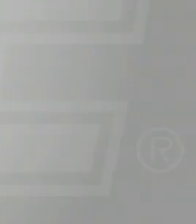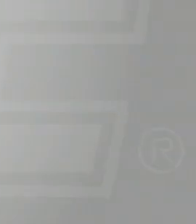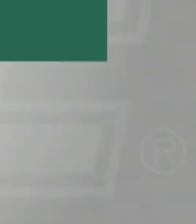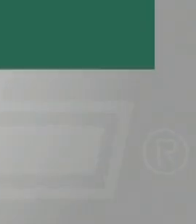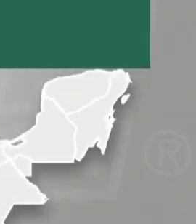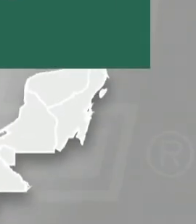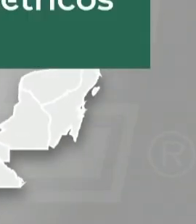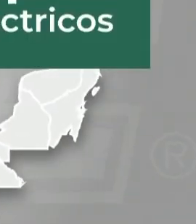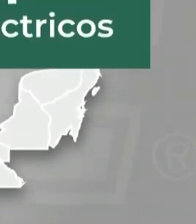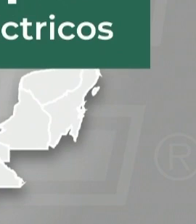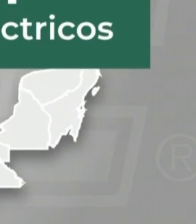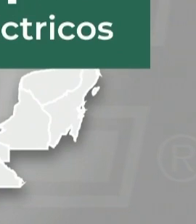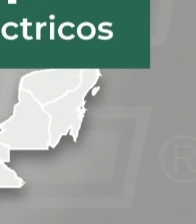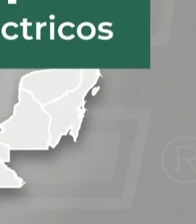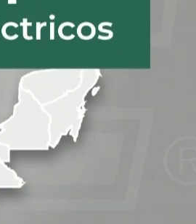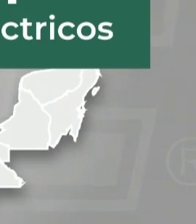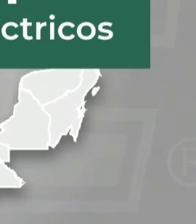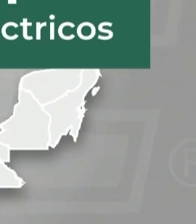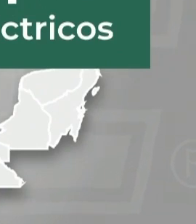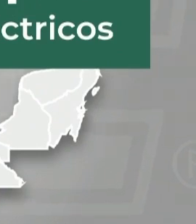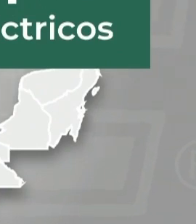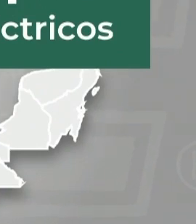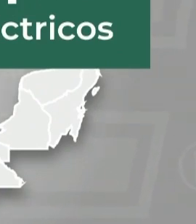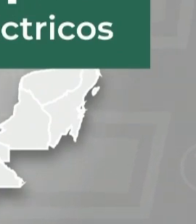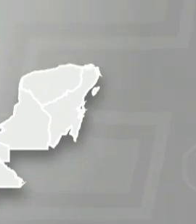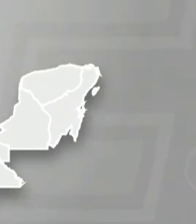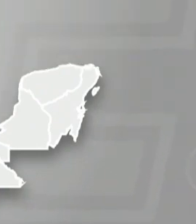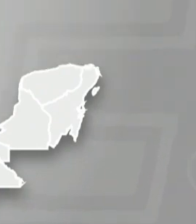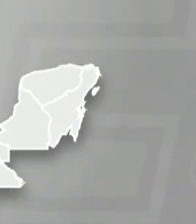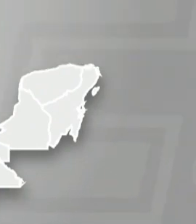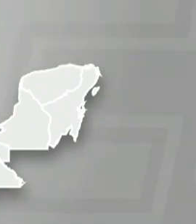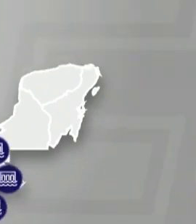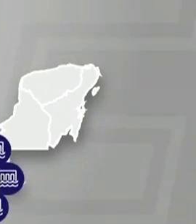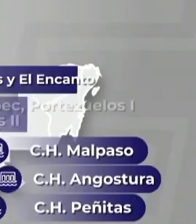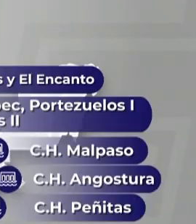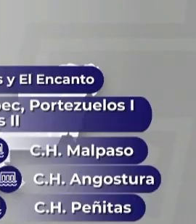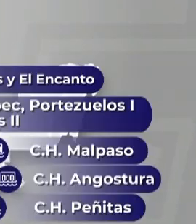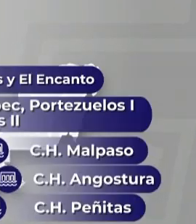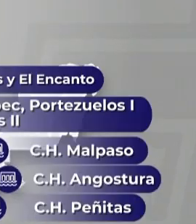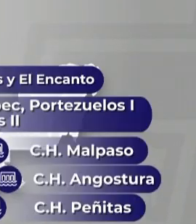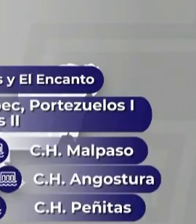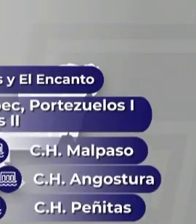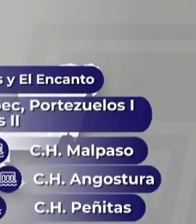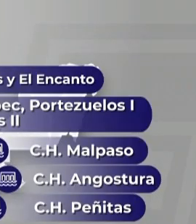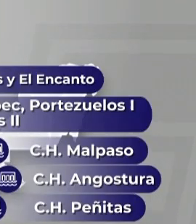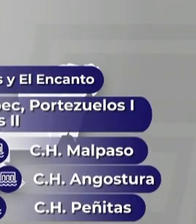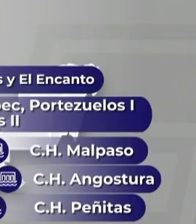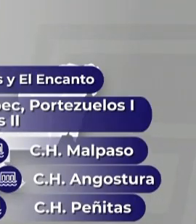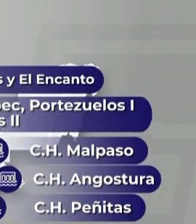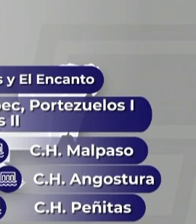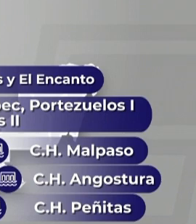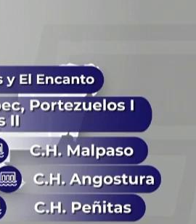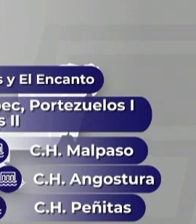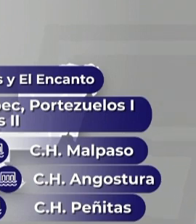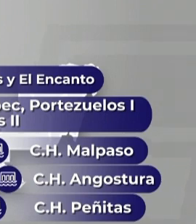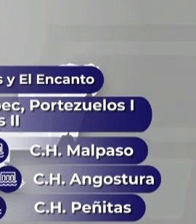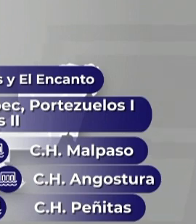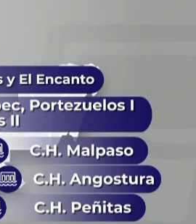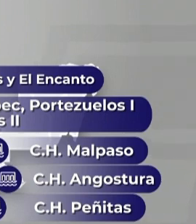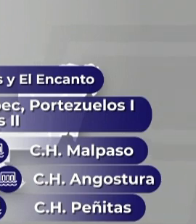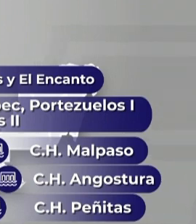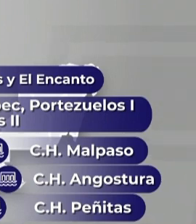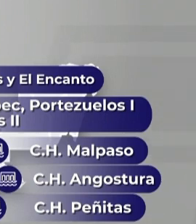generación. Energías limpias, proyectos fotovoltaicos e hidroeléctricos. Se consideran 22 proyectos de energía limpia conformados